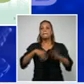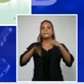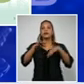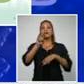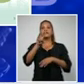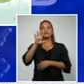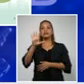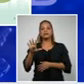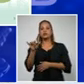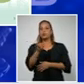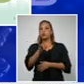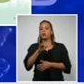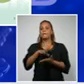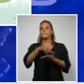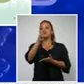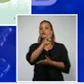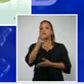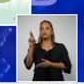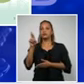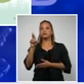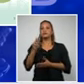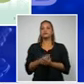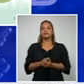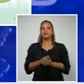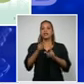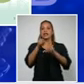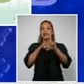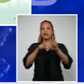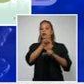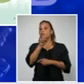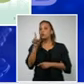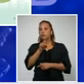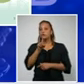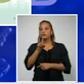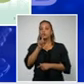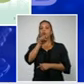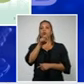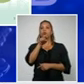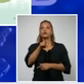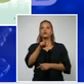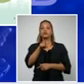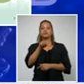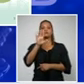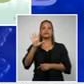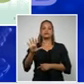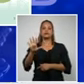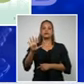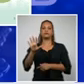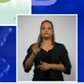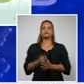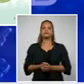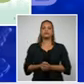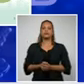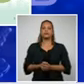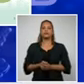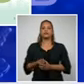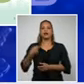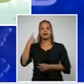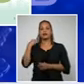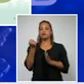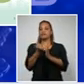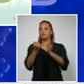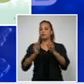de la Revolución, Regla 11, y del Cotorro se diagnostican 5 personas ayer con